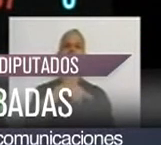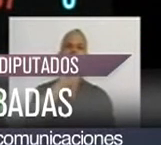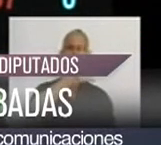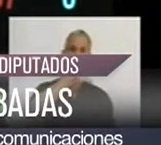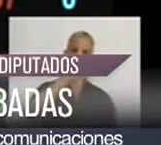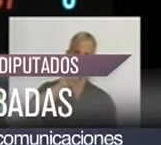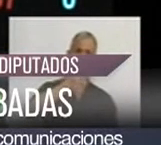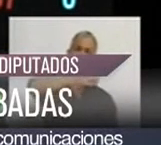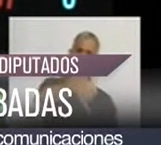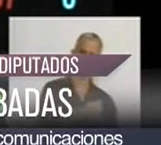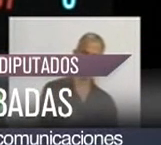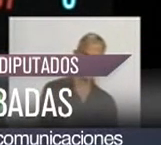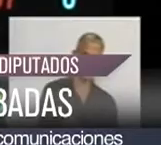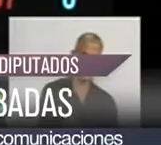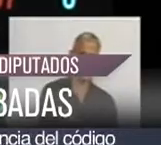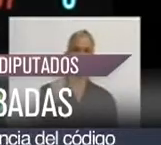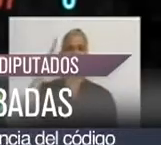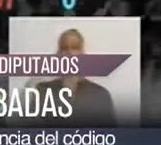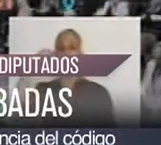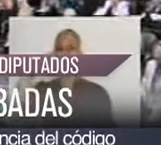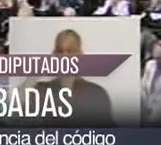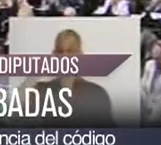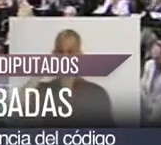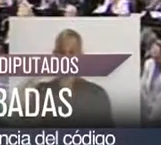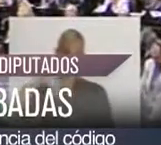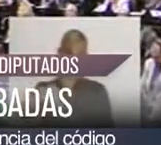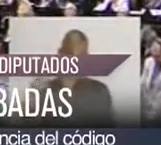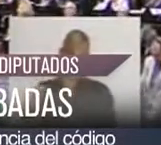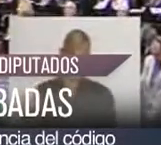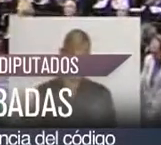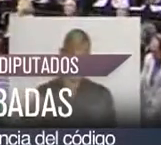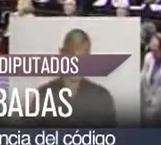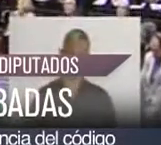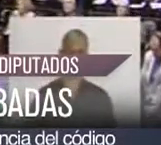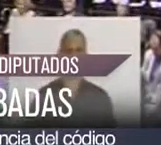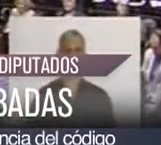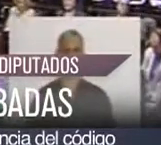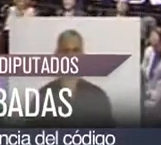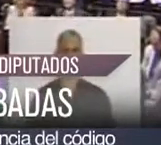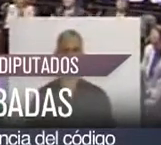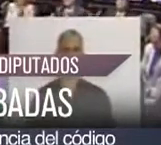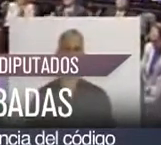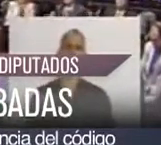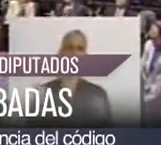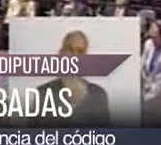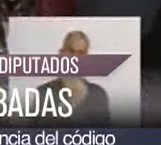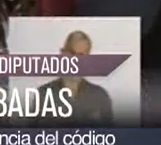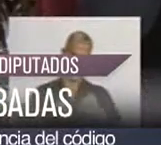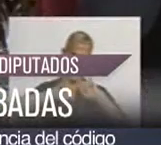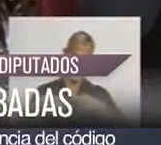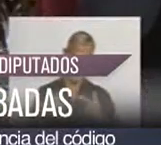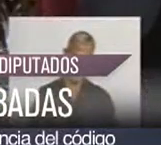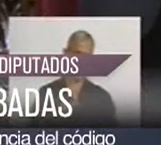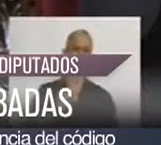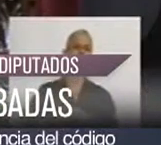las que se discutieron las modificaciones introducidas al proyecto original. Previamente, el cuerpo legislativo había aprobado también el adelantamiento de la entrada